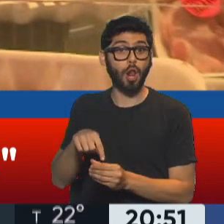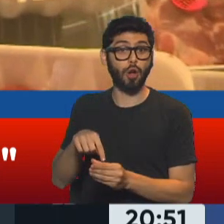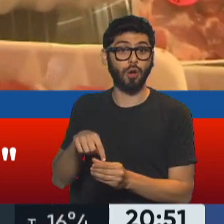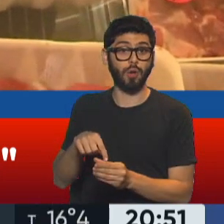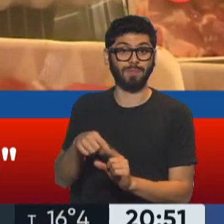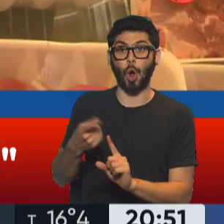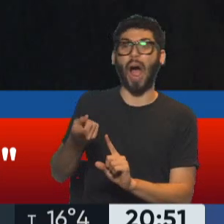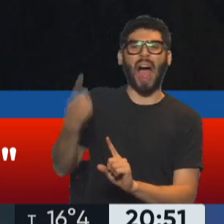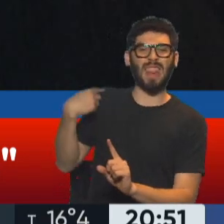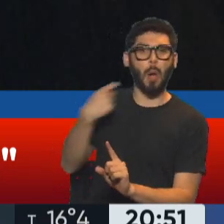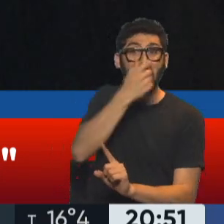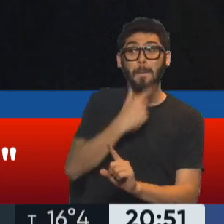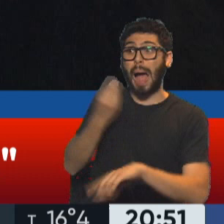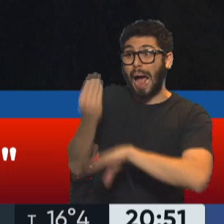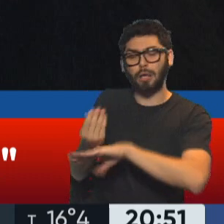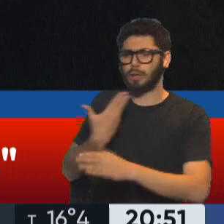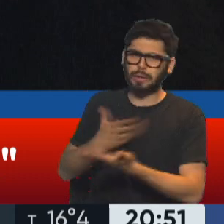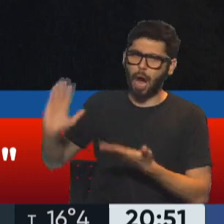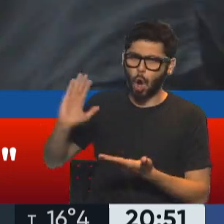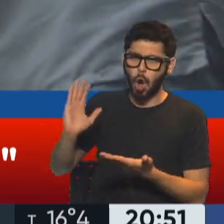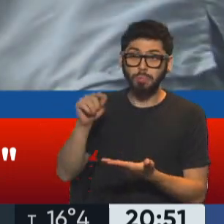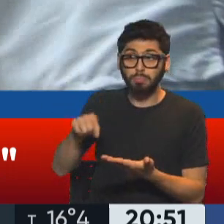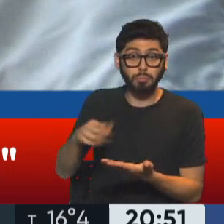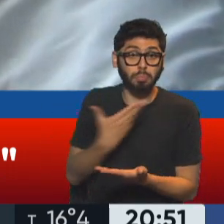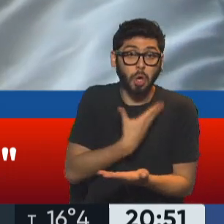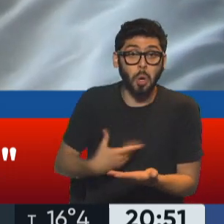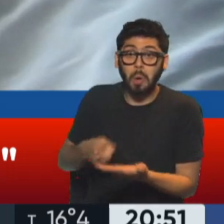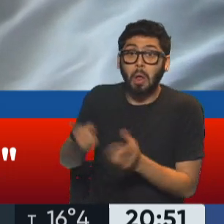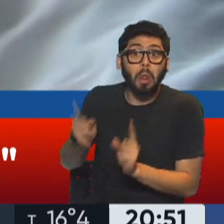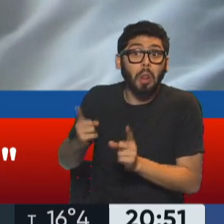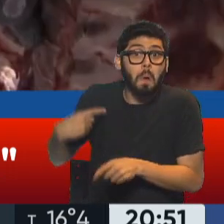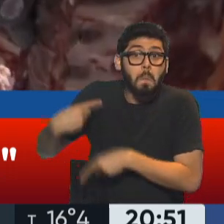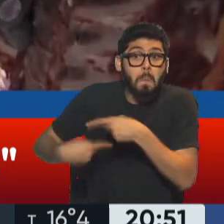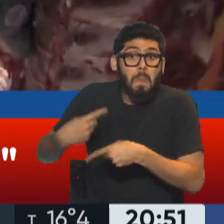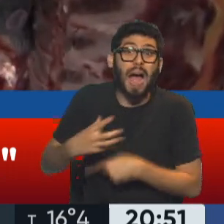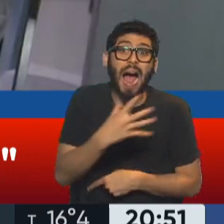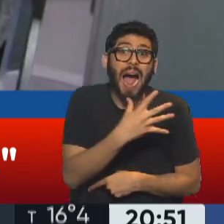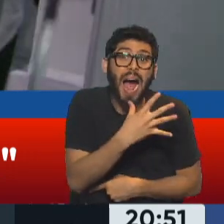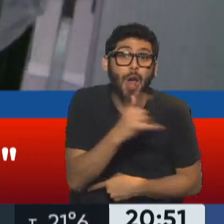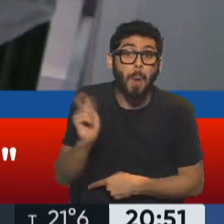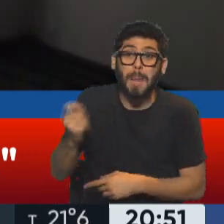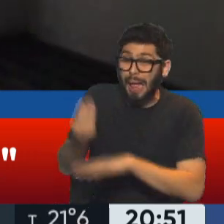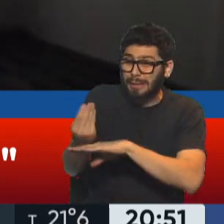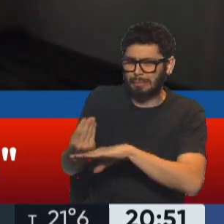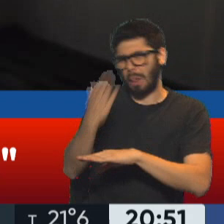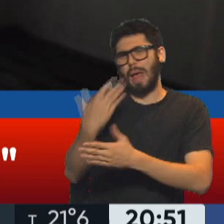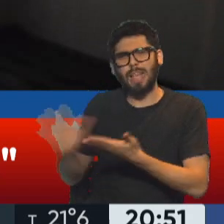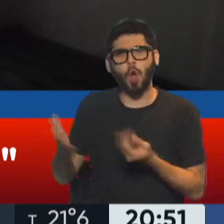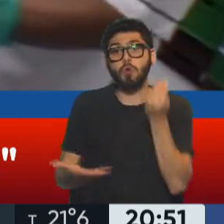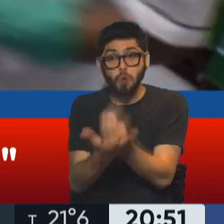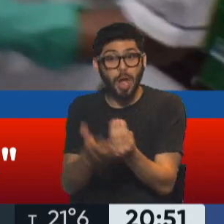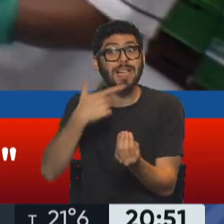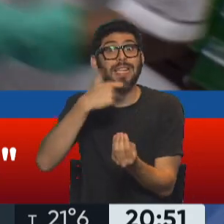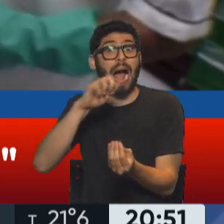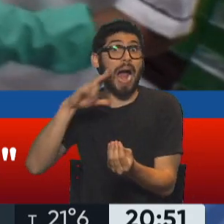al anterior que lo había puesto Macri y que inexplicablemente nuestro gobierno lo había dejado durante 14 meses en funciones, ese rulo